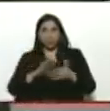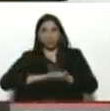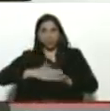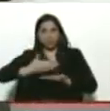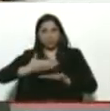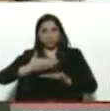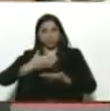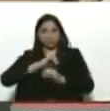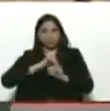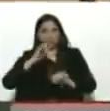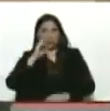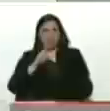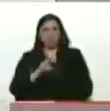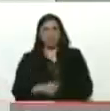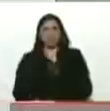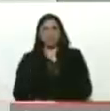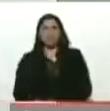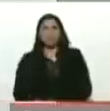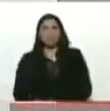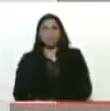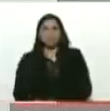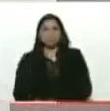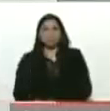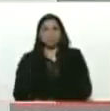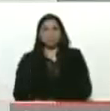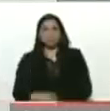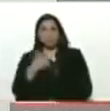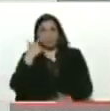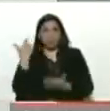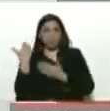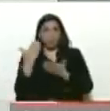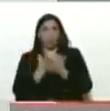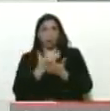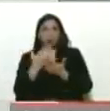está. Esto que está aquí es un cuadernito de nota.